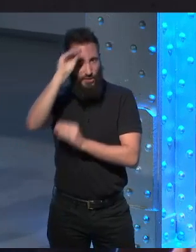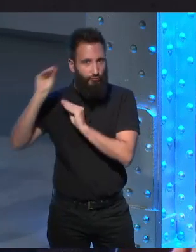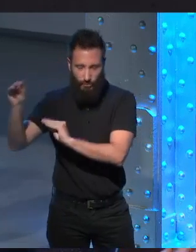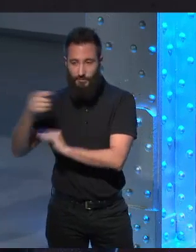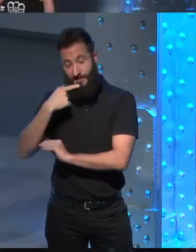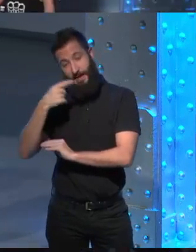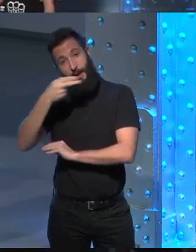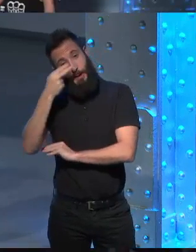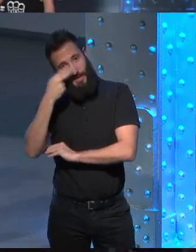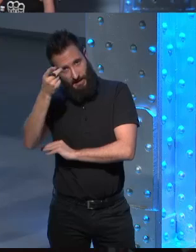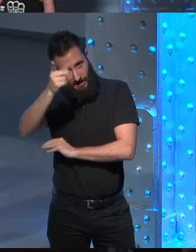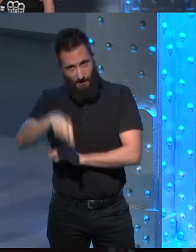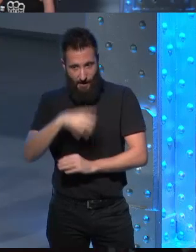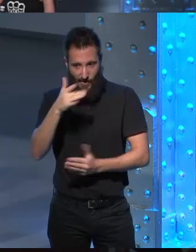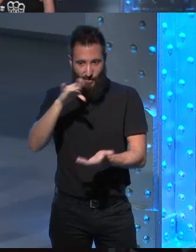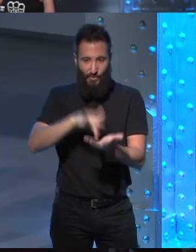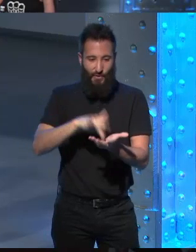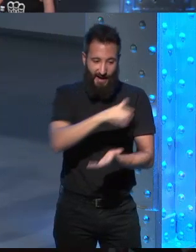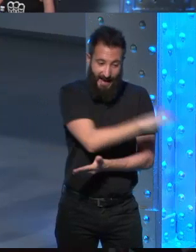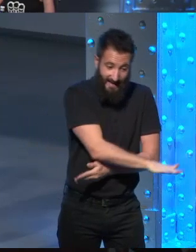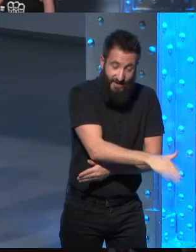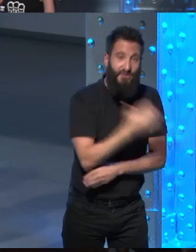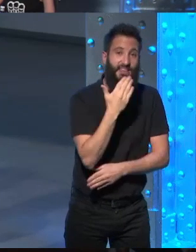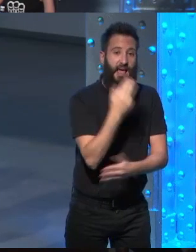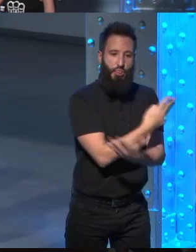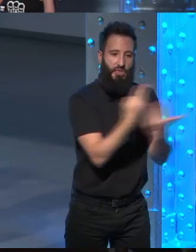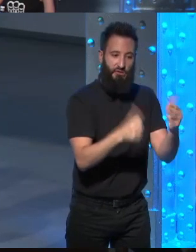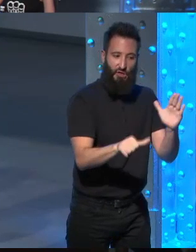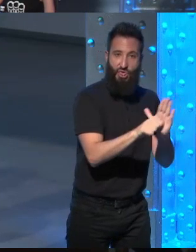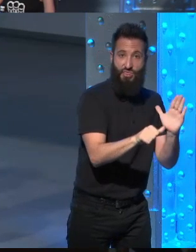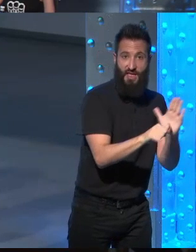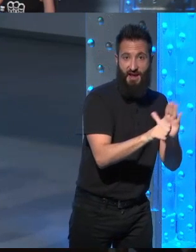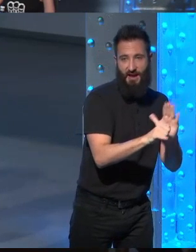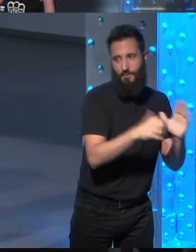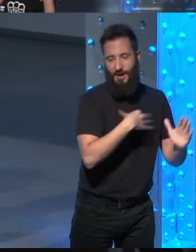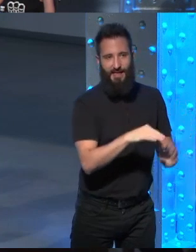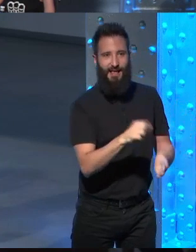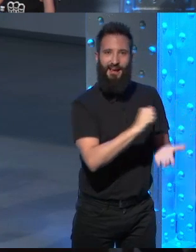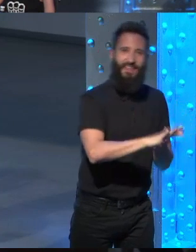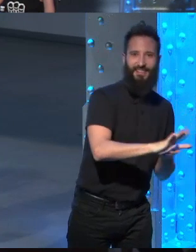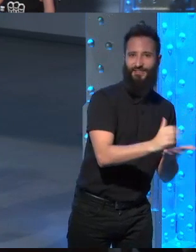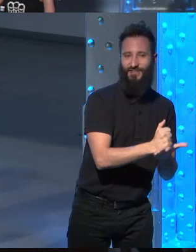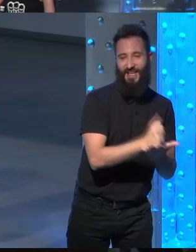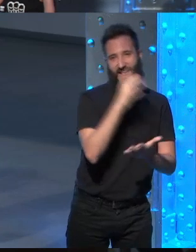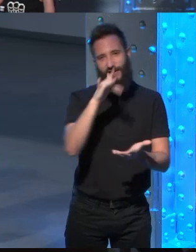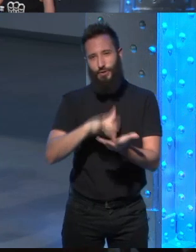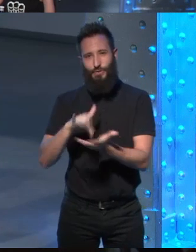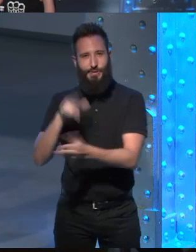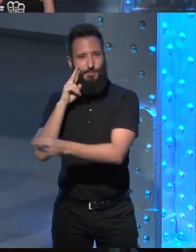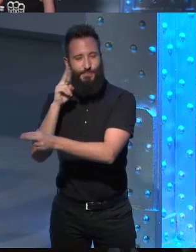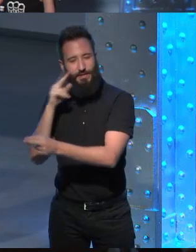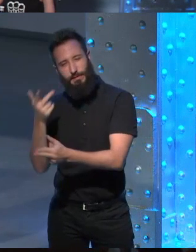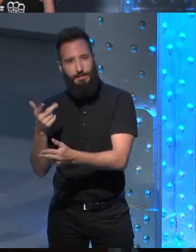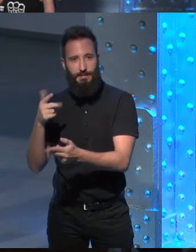porque cercano a los 18 años pues ahí está, le venía muy bien, claro. Tampoco tengo ahora mucho, pero... Bueno, entonces digo, eso es obligatorio. Entonces,